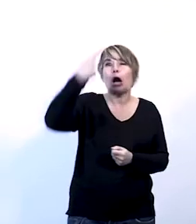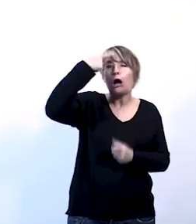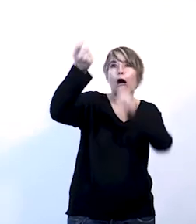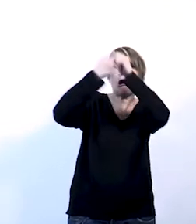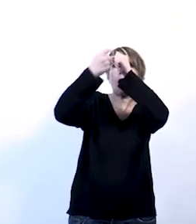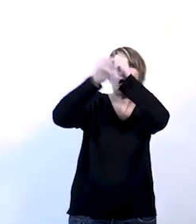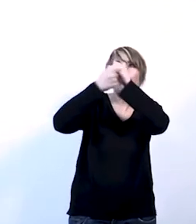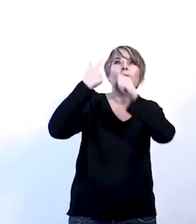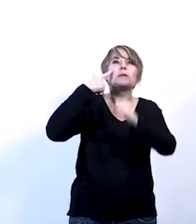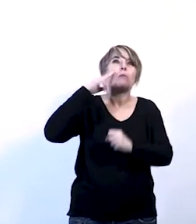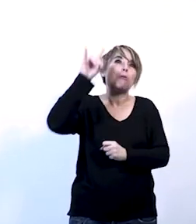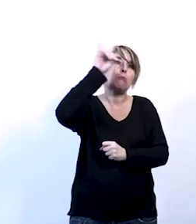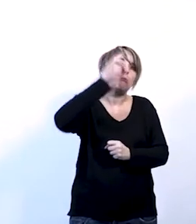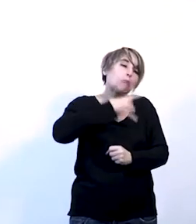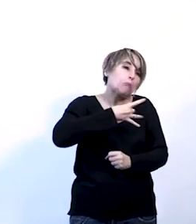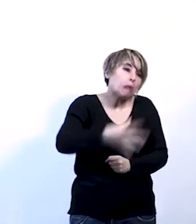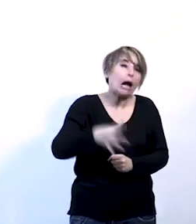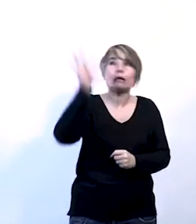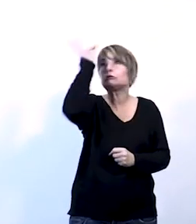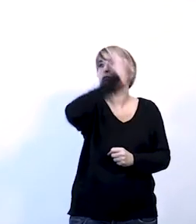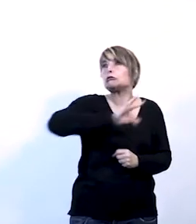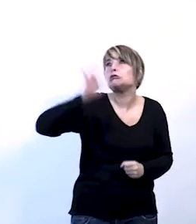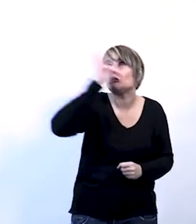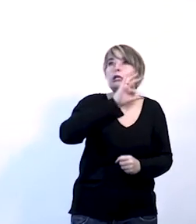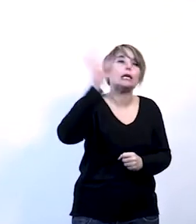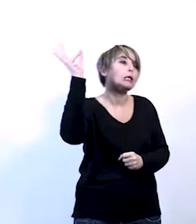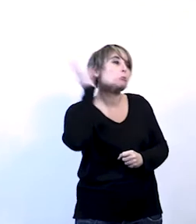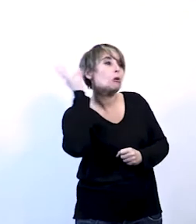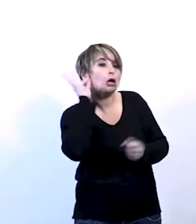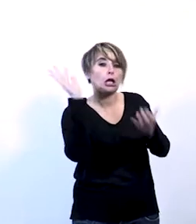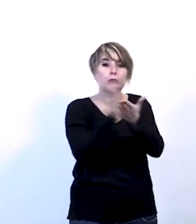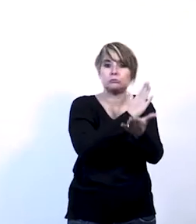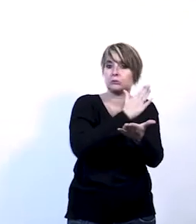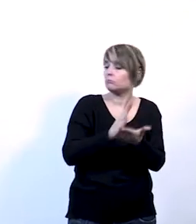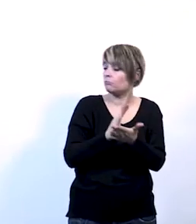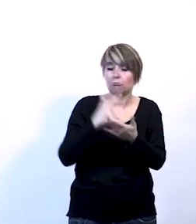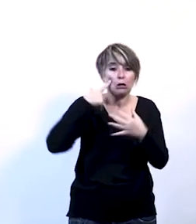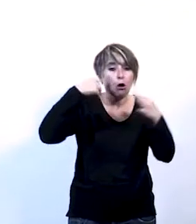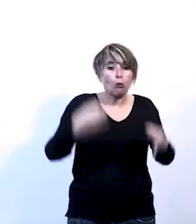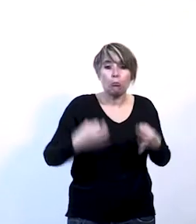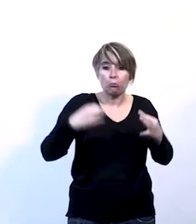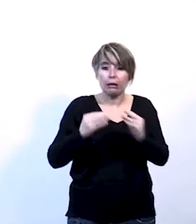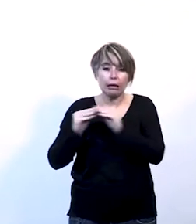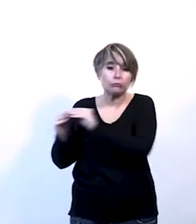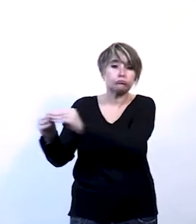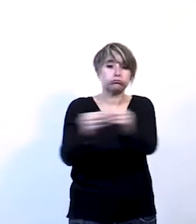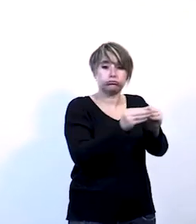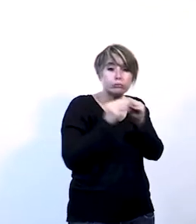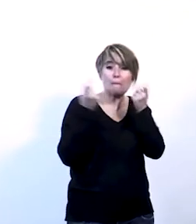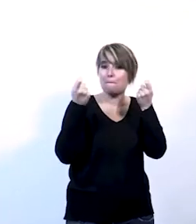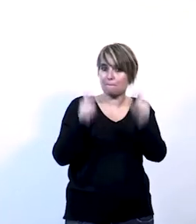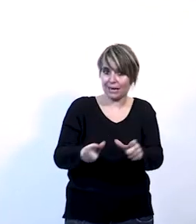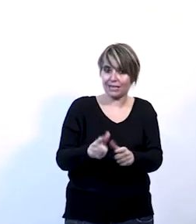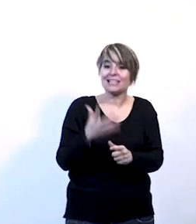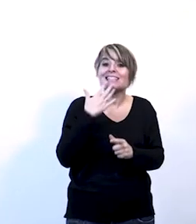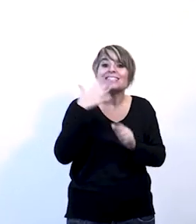los blancos, clase media, las teorías entre las mujeres y todo eso. Pero la verdad es que tenemos mucho más dar, sobre todo